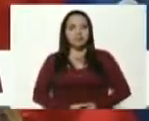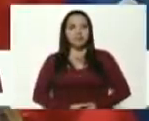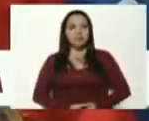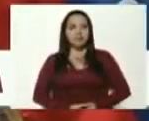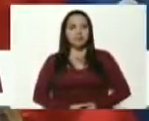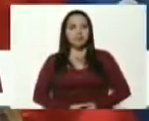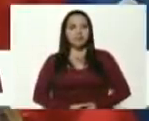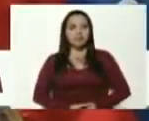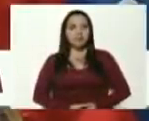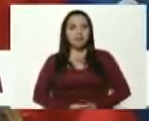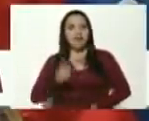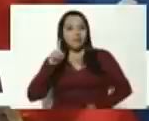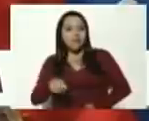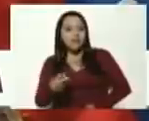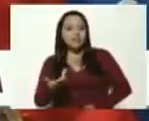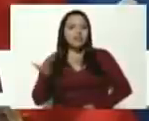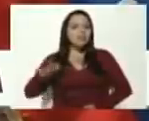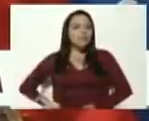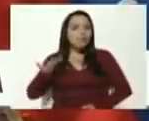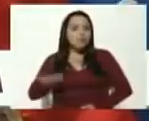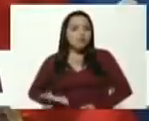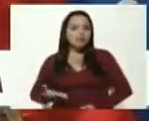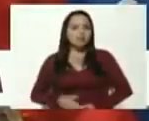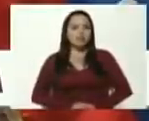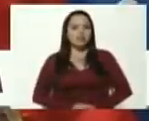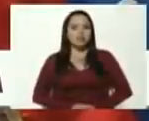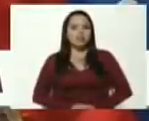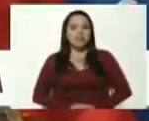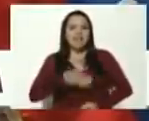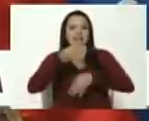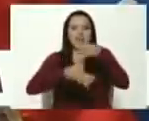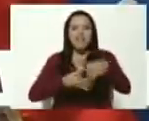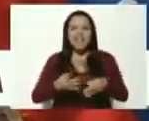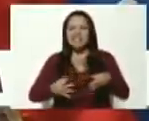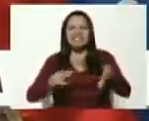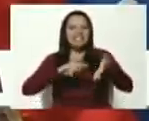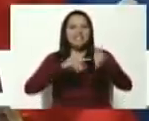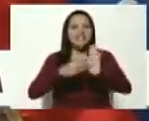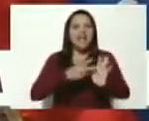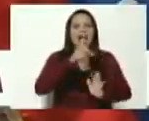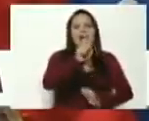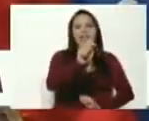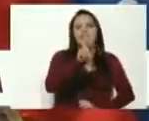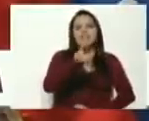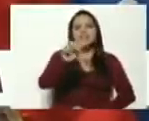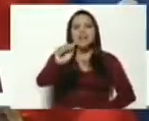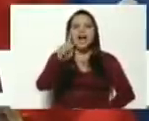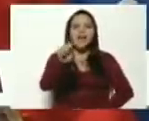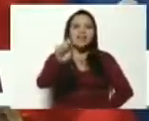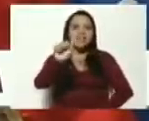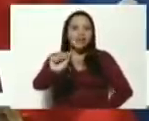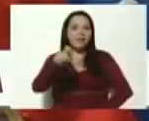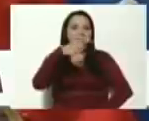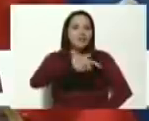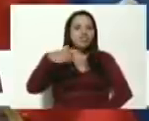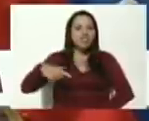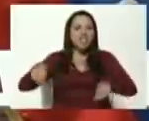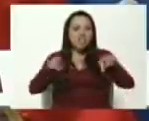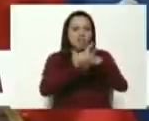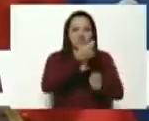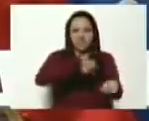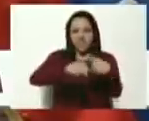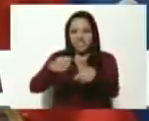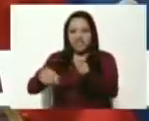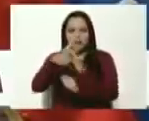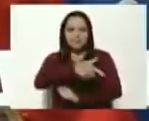Es bueno entonces rápidamente conceptualizar qué es la trata de personas. Según la Convención de las Naciones Unidas contra